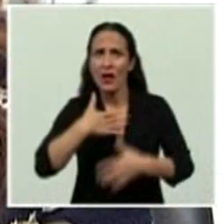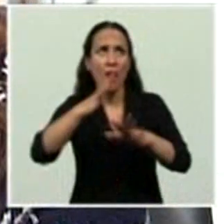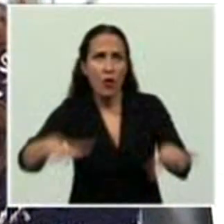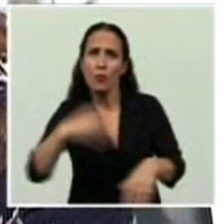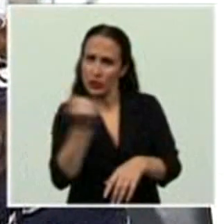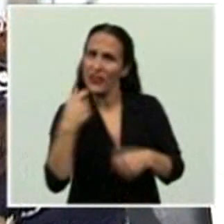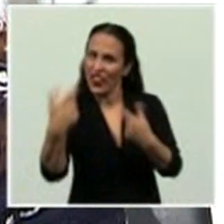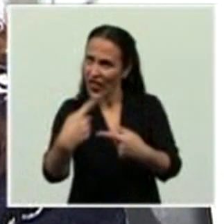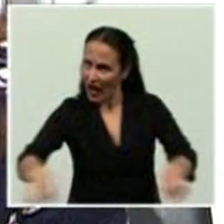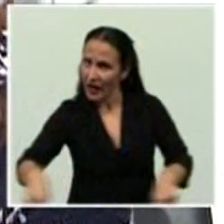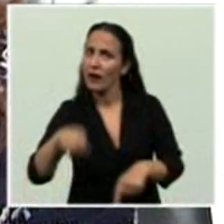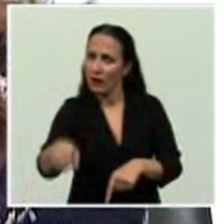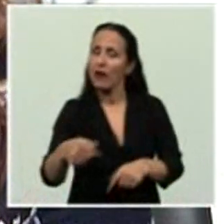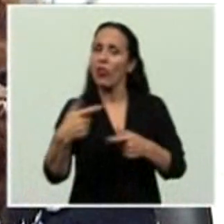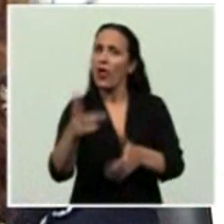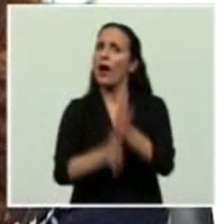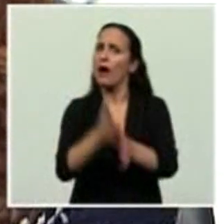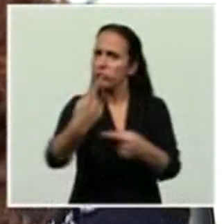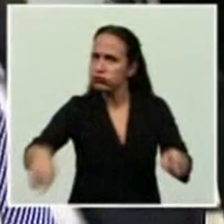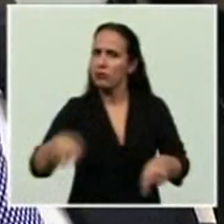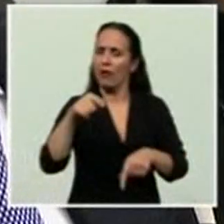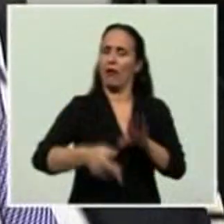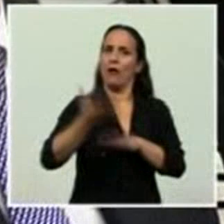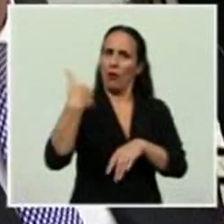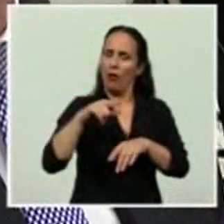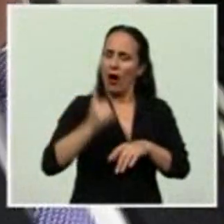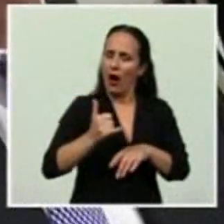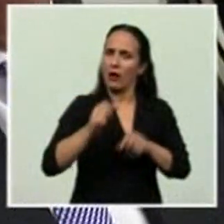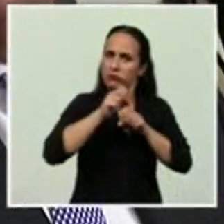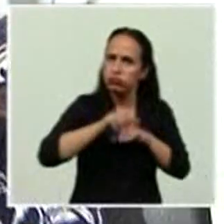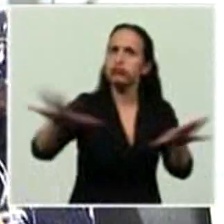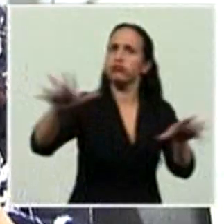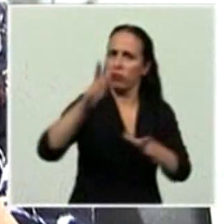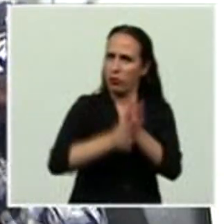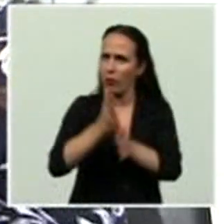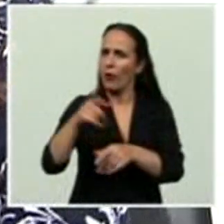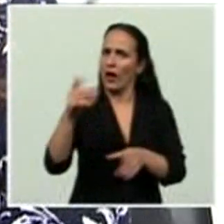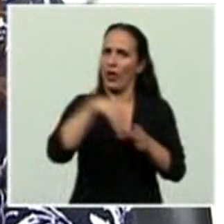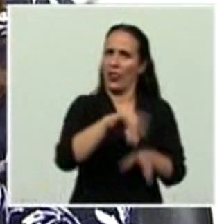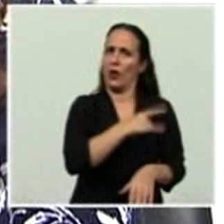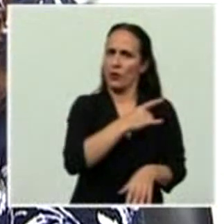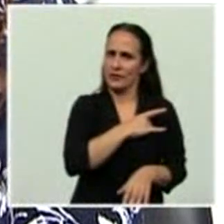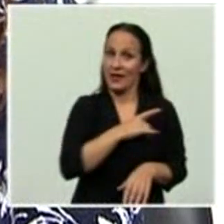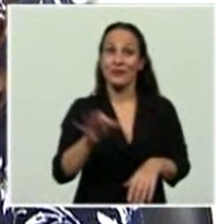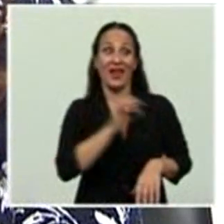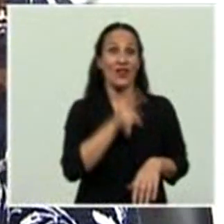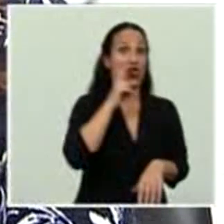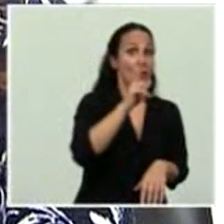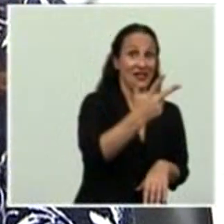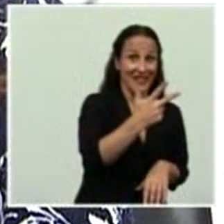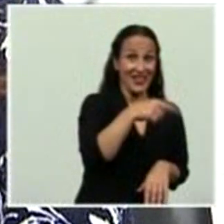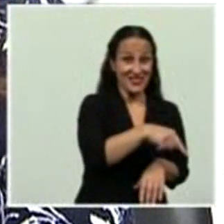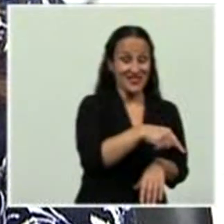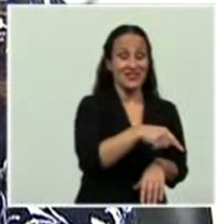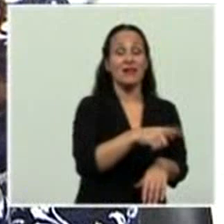recursos el sistema de becas Cómo se ha expandido el sistema de becas en la universidad en el año 2003